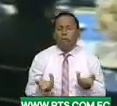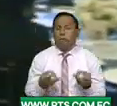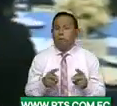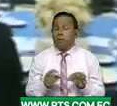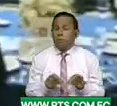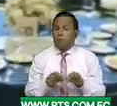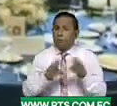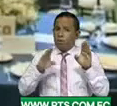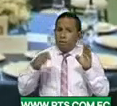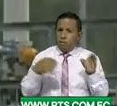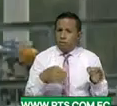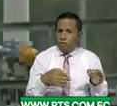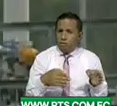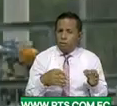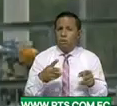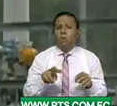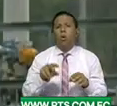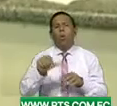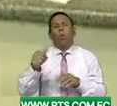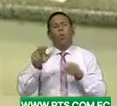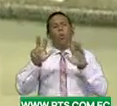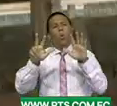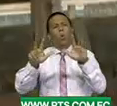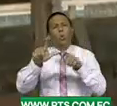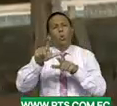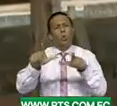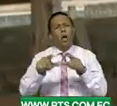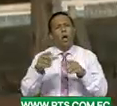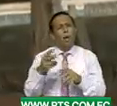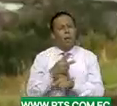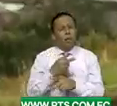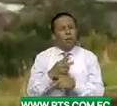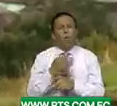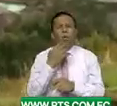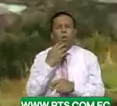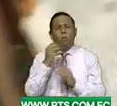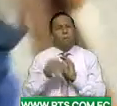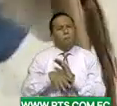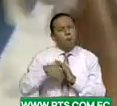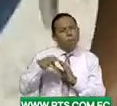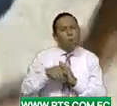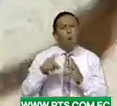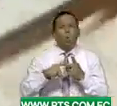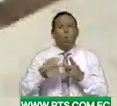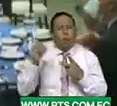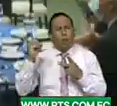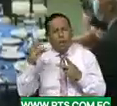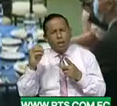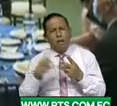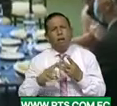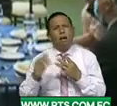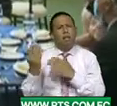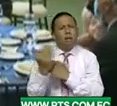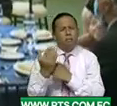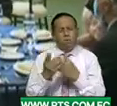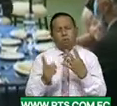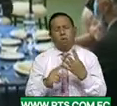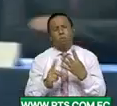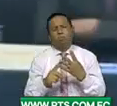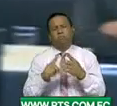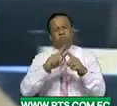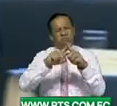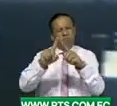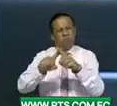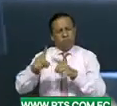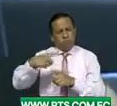alto riesgo, como el del petróleo, la salud, obras públicas, energía, minería, telecomunicaciones, donde se tendrá que intervenir para